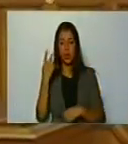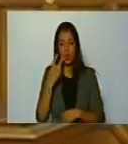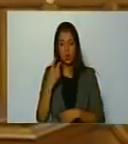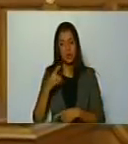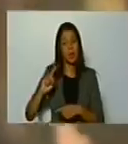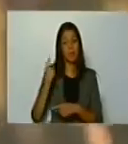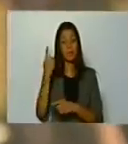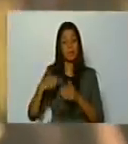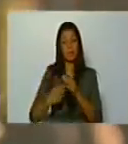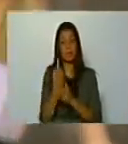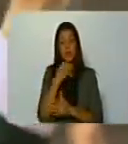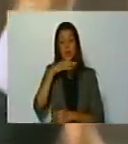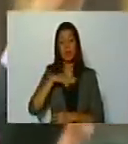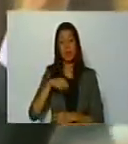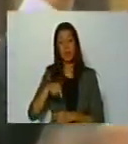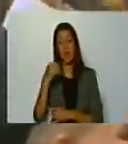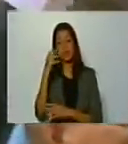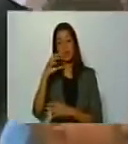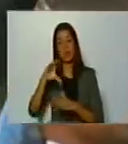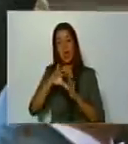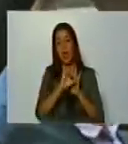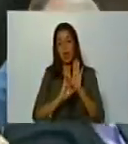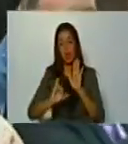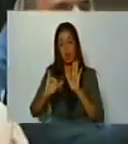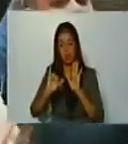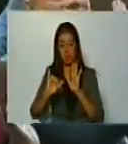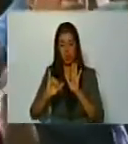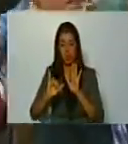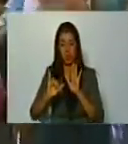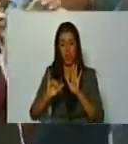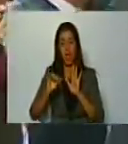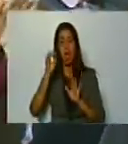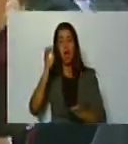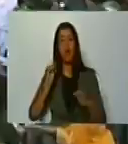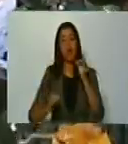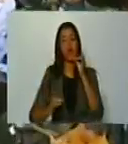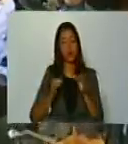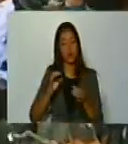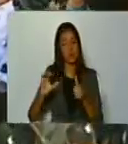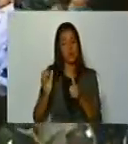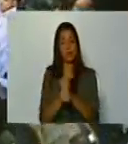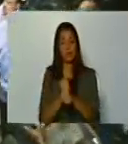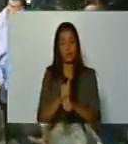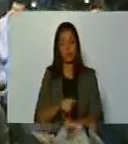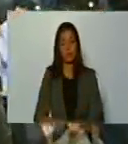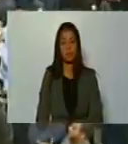Asamblea Nacional Constituyente. Es justicia.